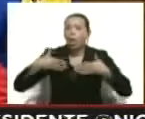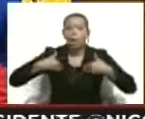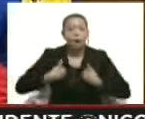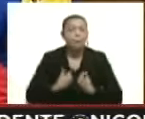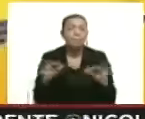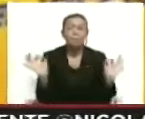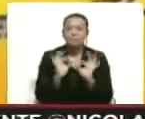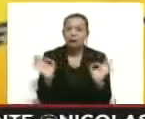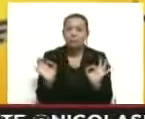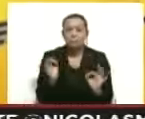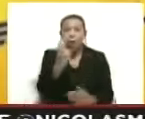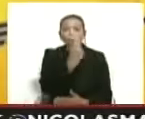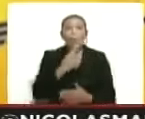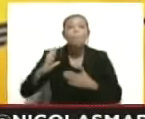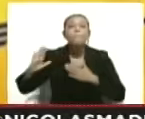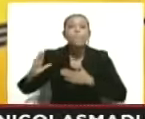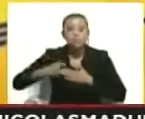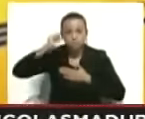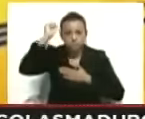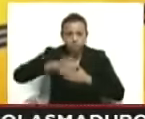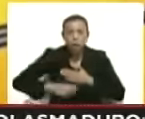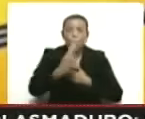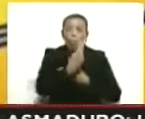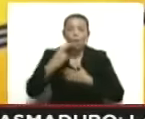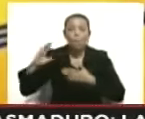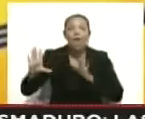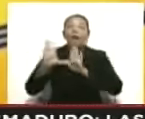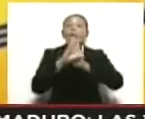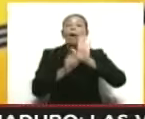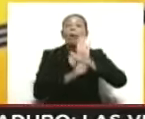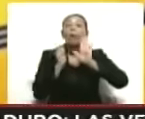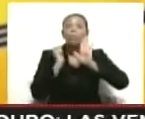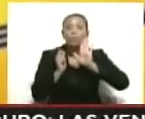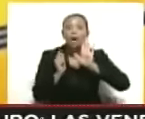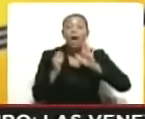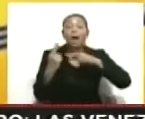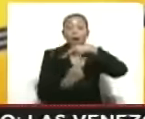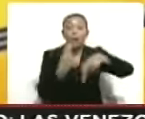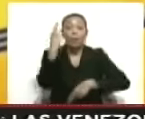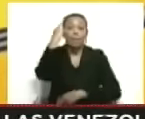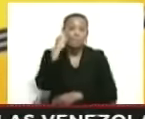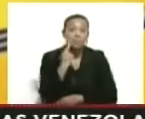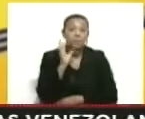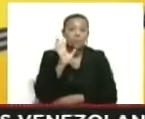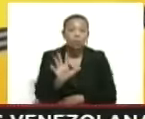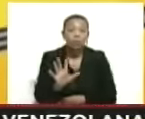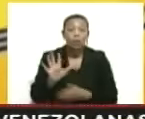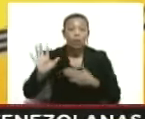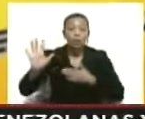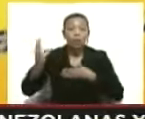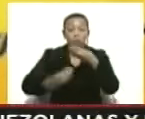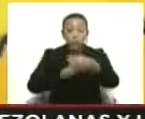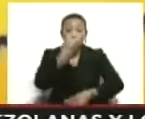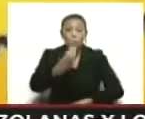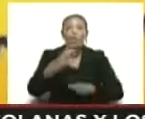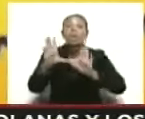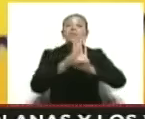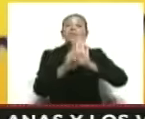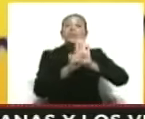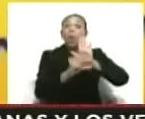a su brazo para cumplir y hacer cumplir la Constitución de la República Bolivariana de Venezuela y sus